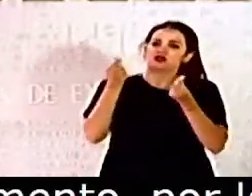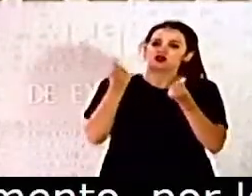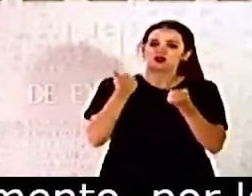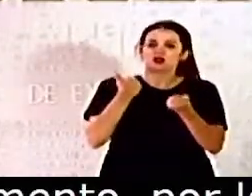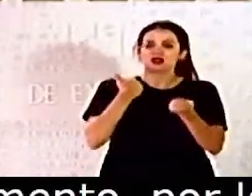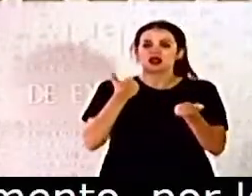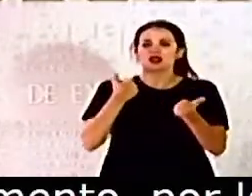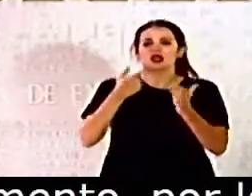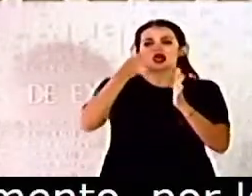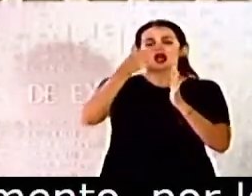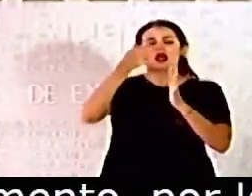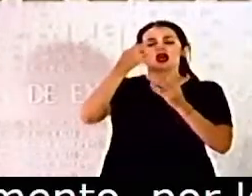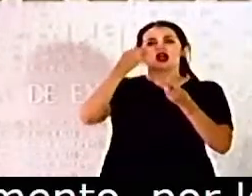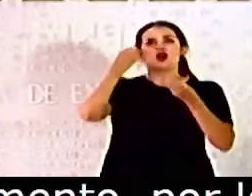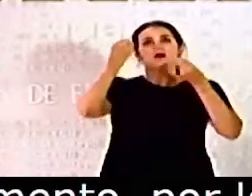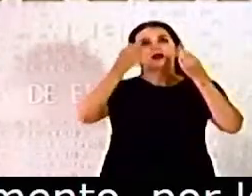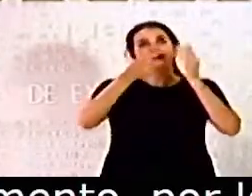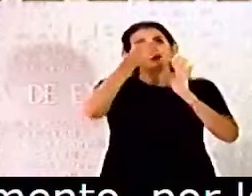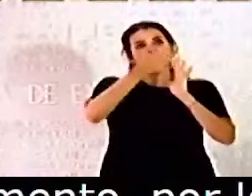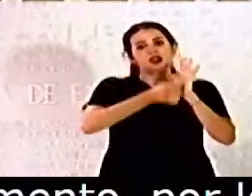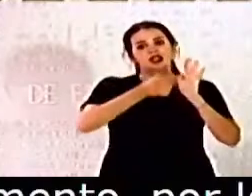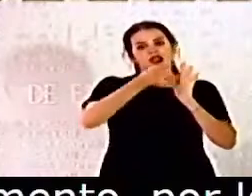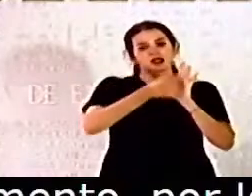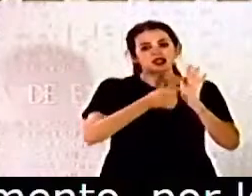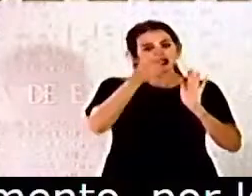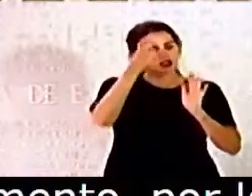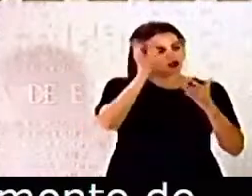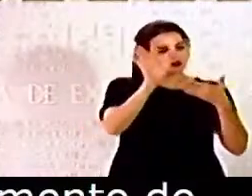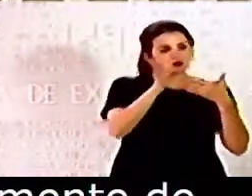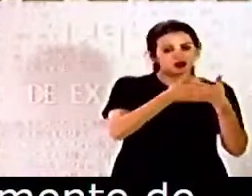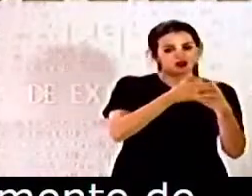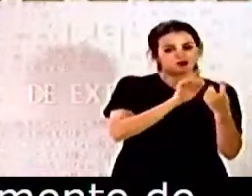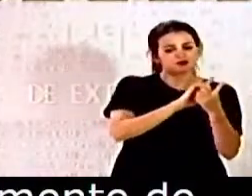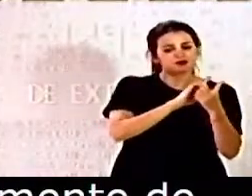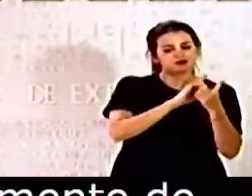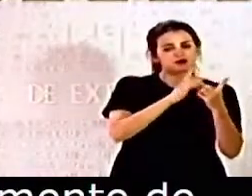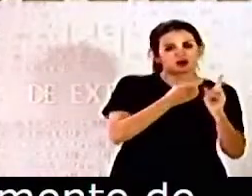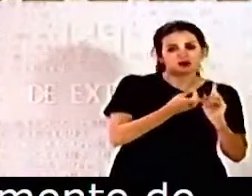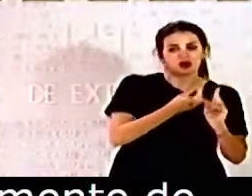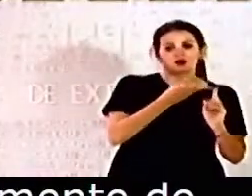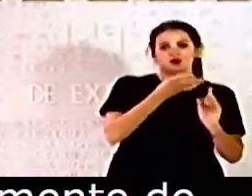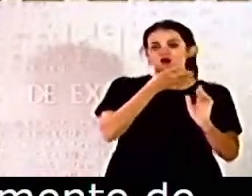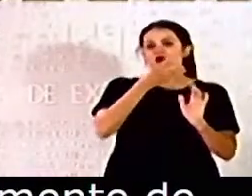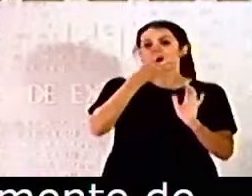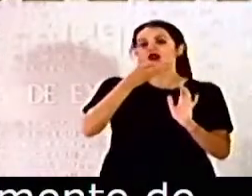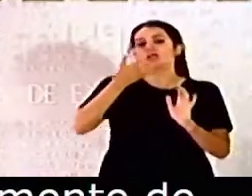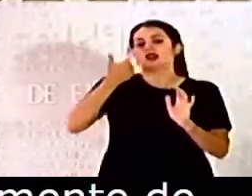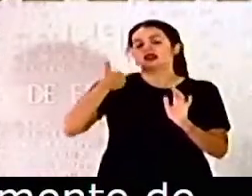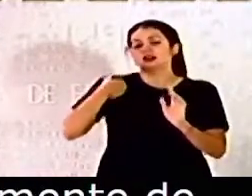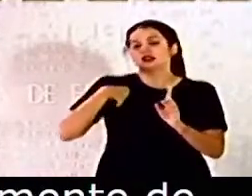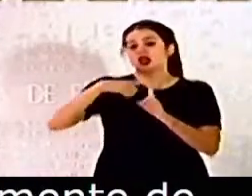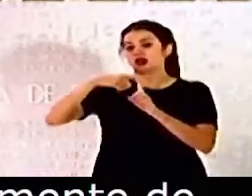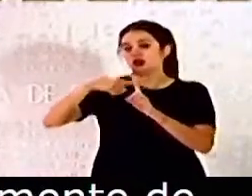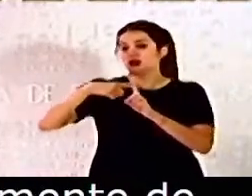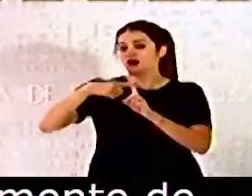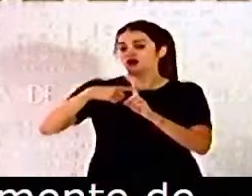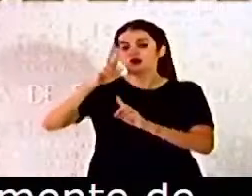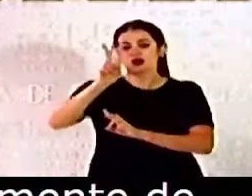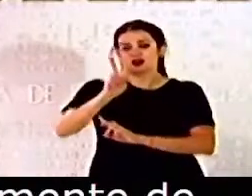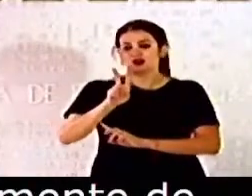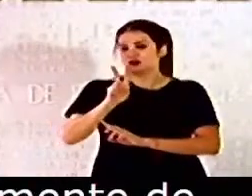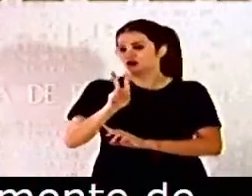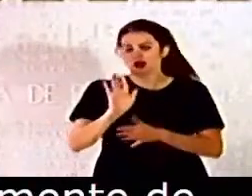cambiarán los criterios, obviamente, de perimetración al adoptar medidas de nivel 2, es decir, las perimetraciones serán las